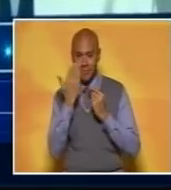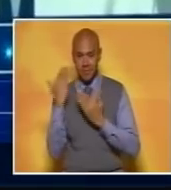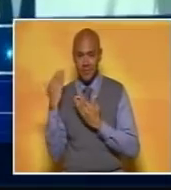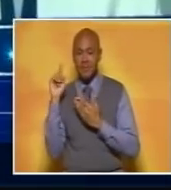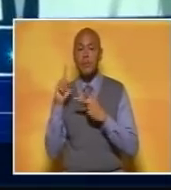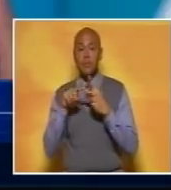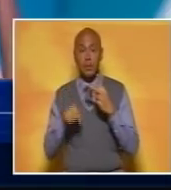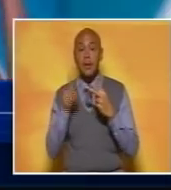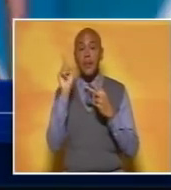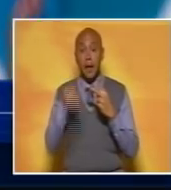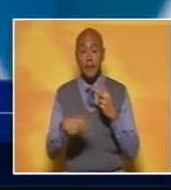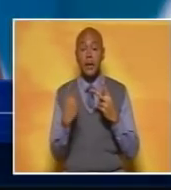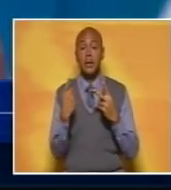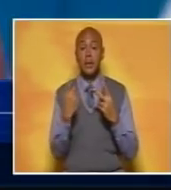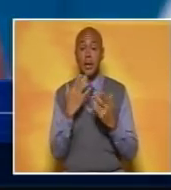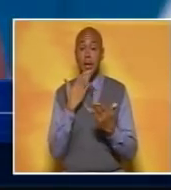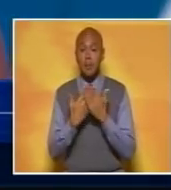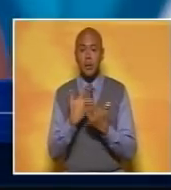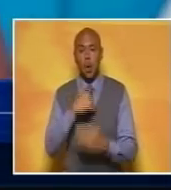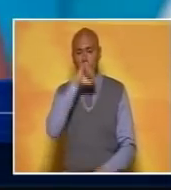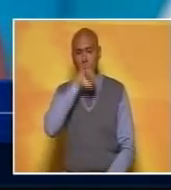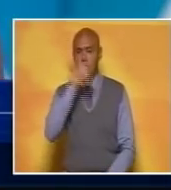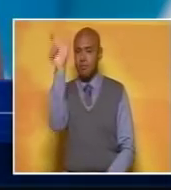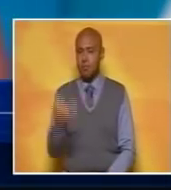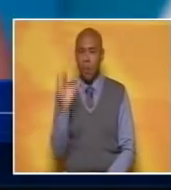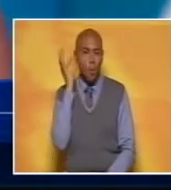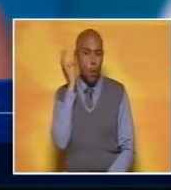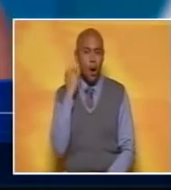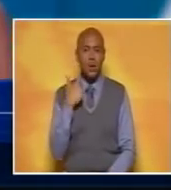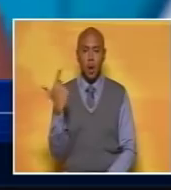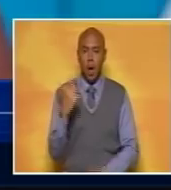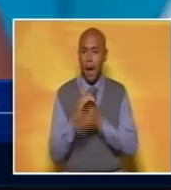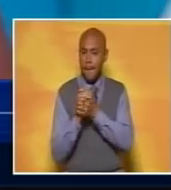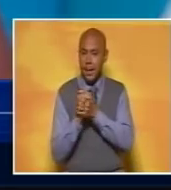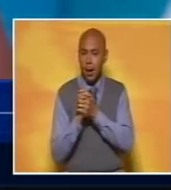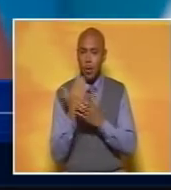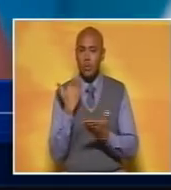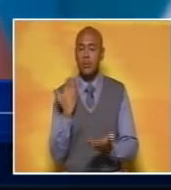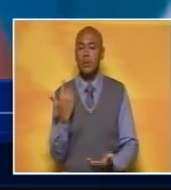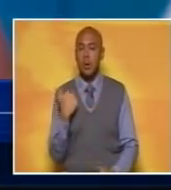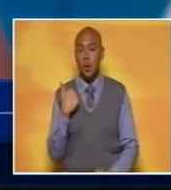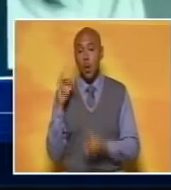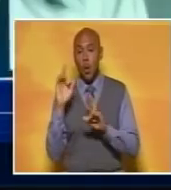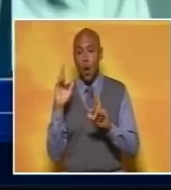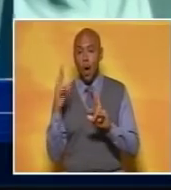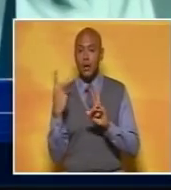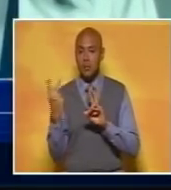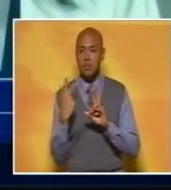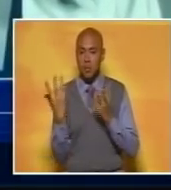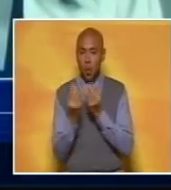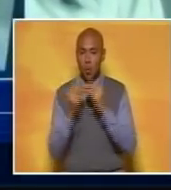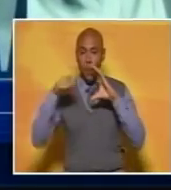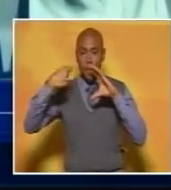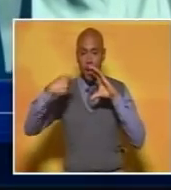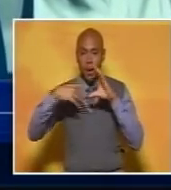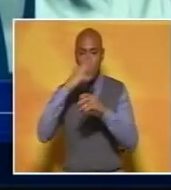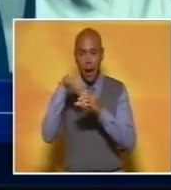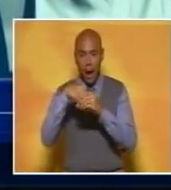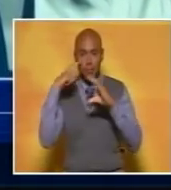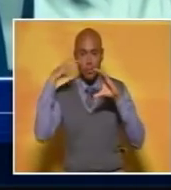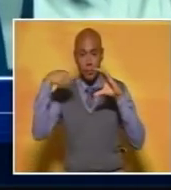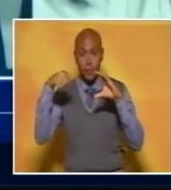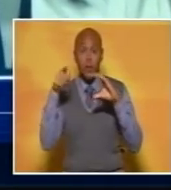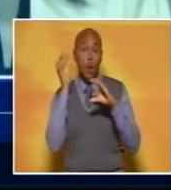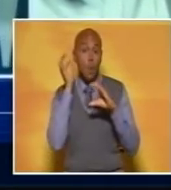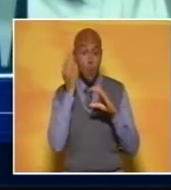discurso, finalizó diciendo: amo a esta chica y amo ser su amigo y espero podamos seguir haciendo películas juntos. La actriz